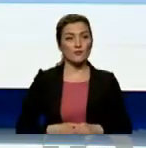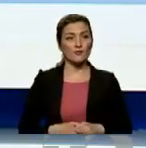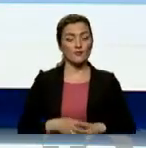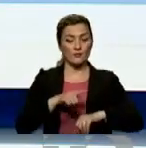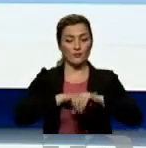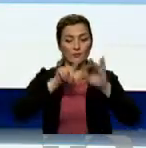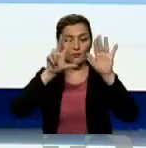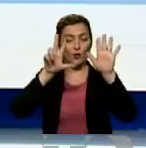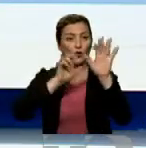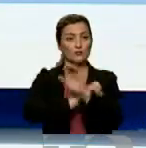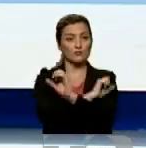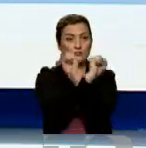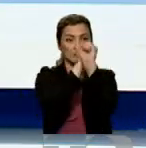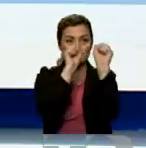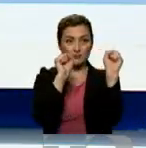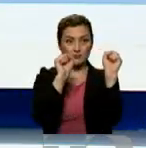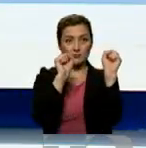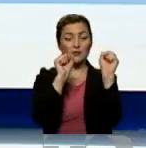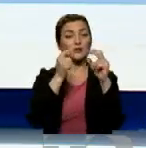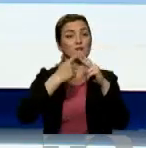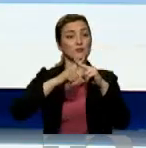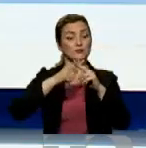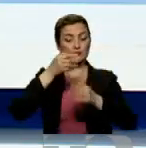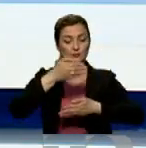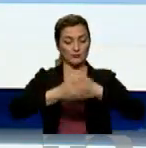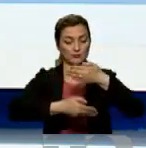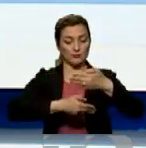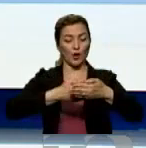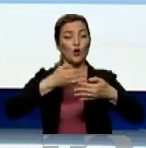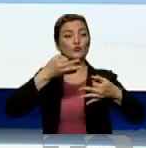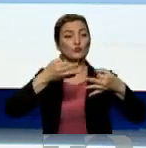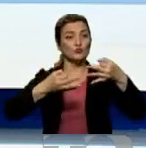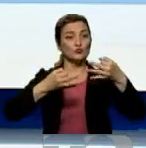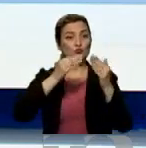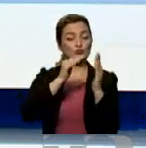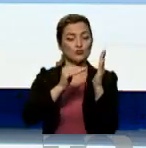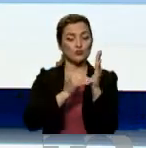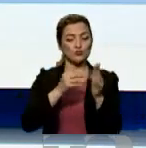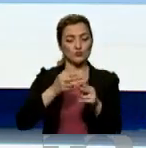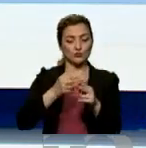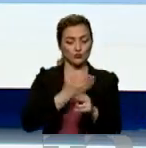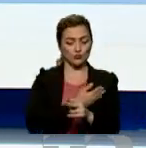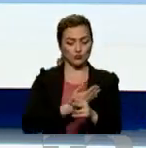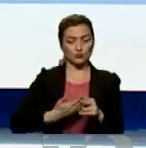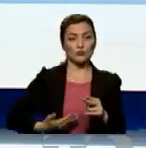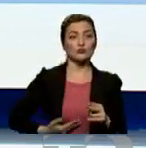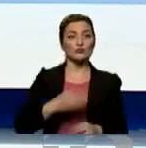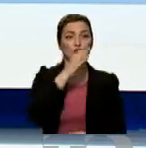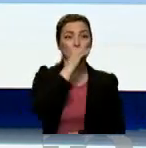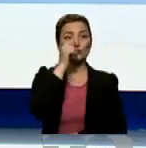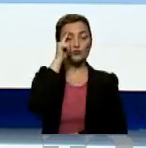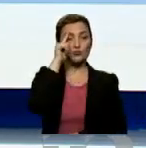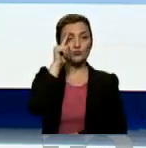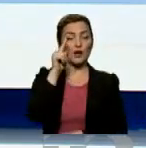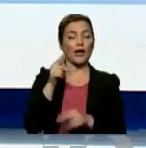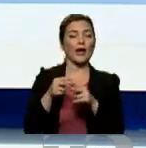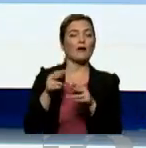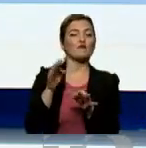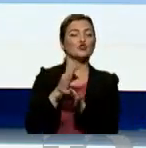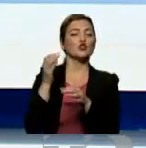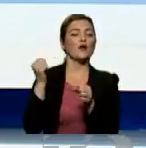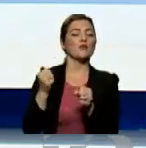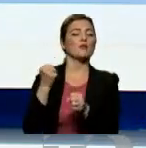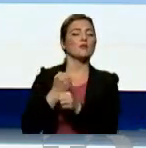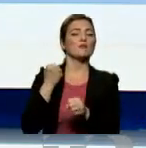de las 8 de la mañana se instalará la audiencia de juzgamiento contra el expresidente Rafael Correa y 20 exfuncionarios,